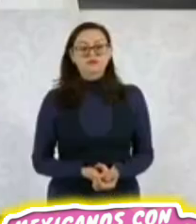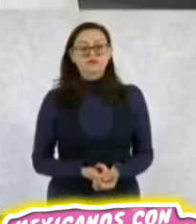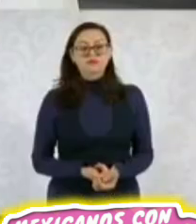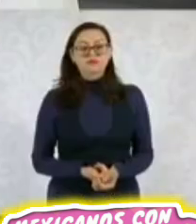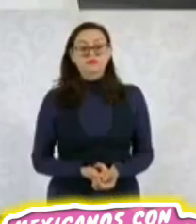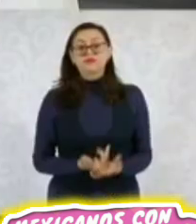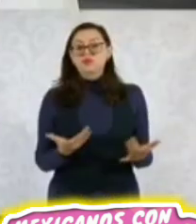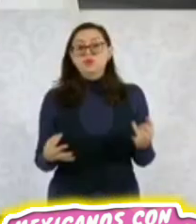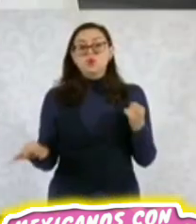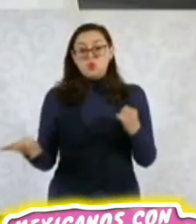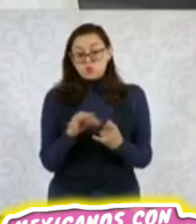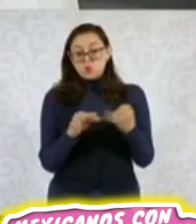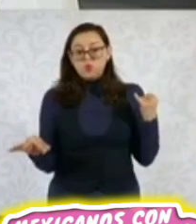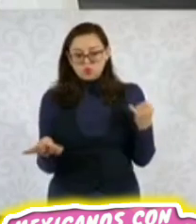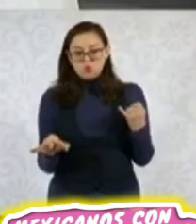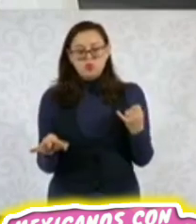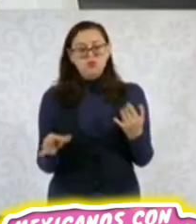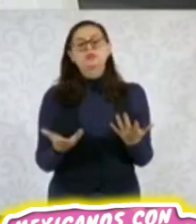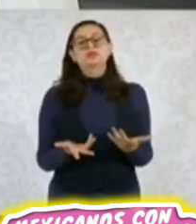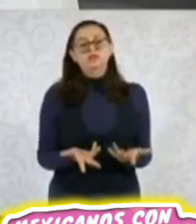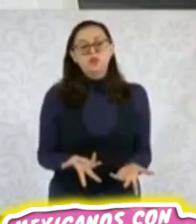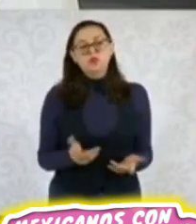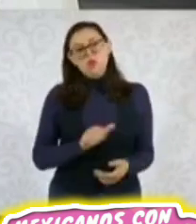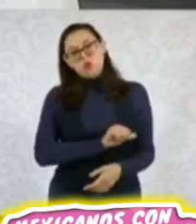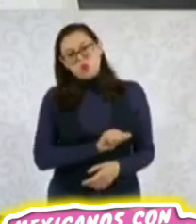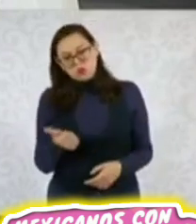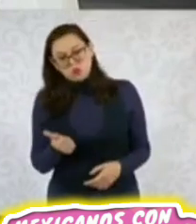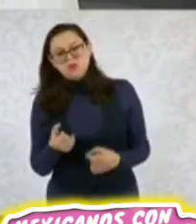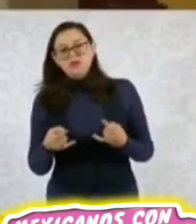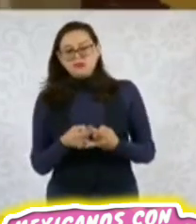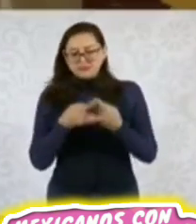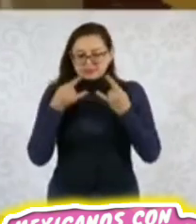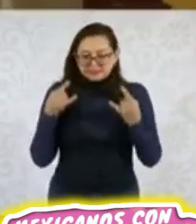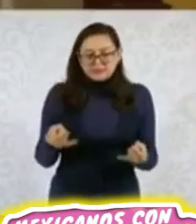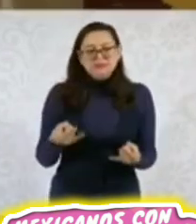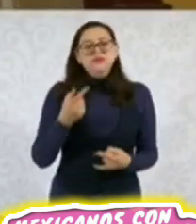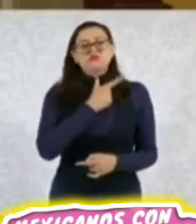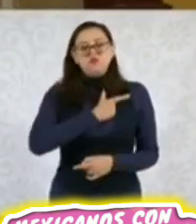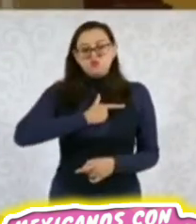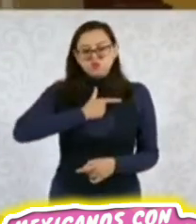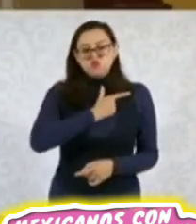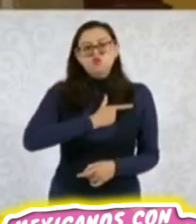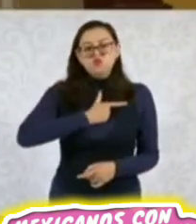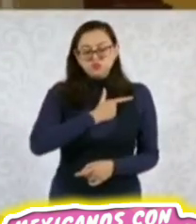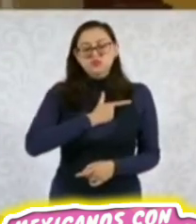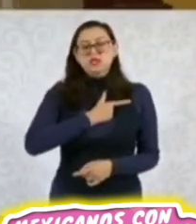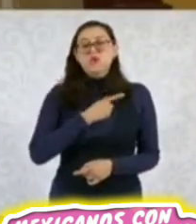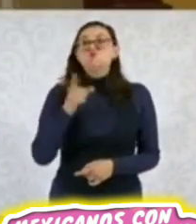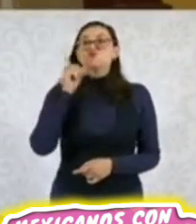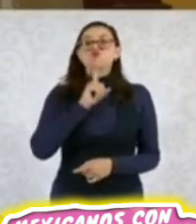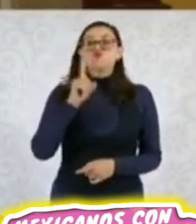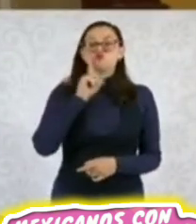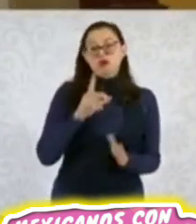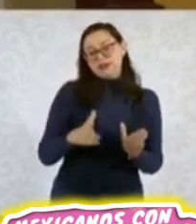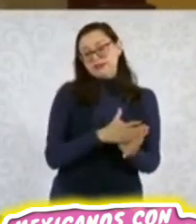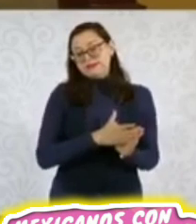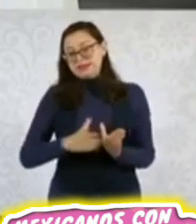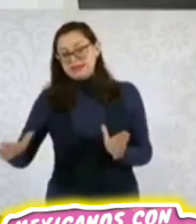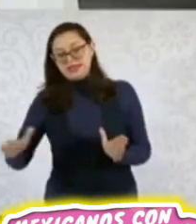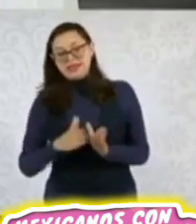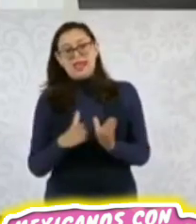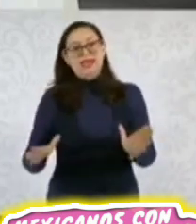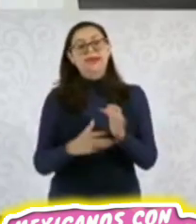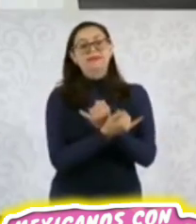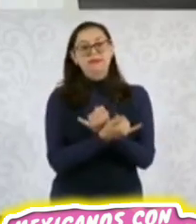de este jueves, hay otro momento que me gustaría mucho destacar de las mujeres en la independencia y que tiene que ver con lo que